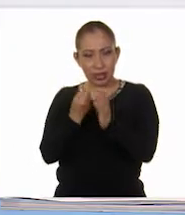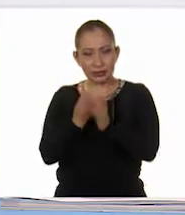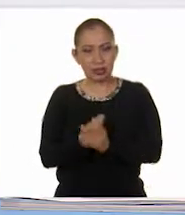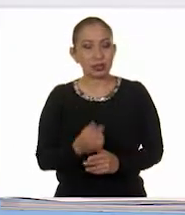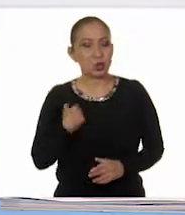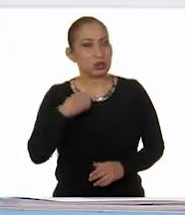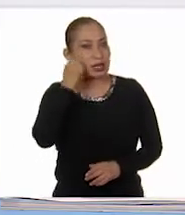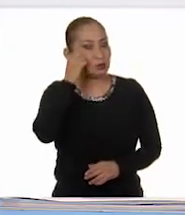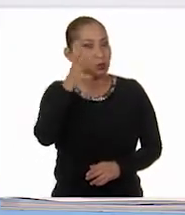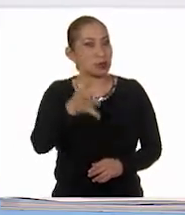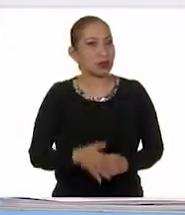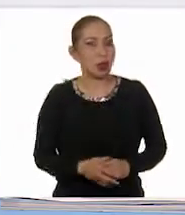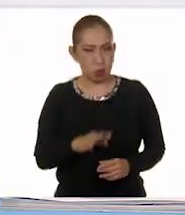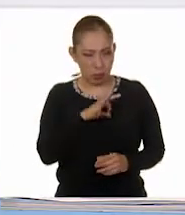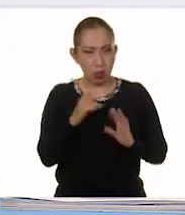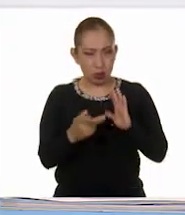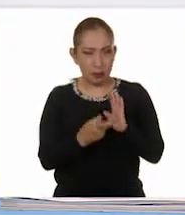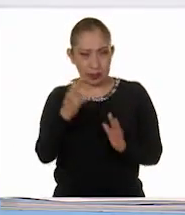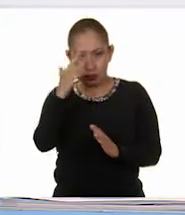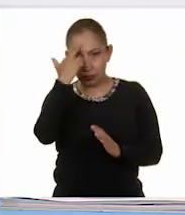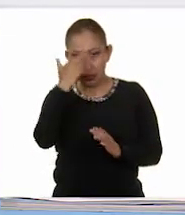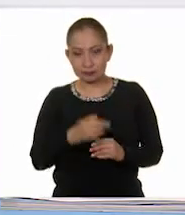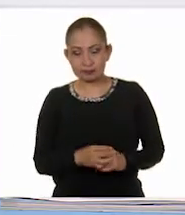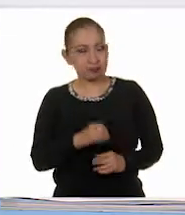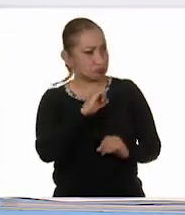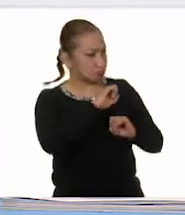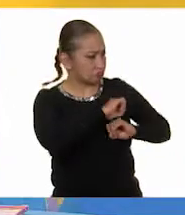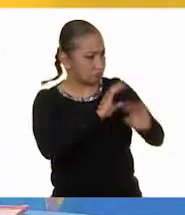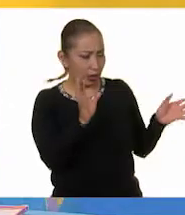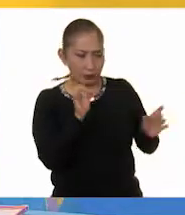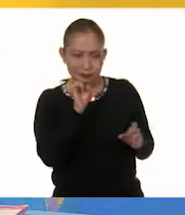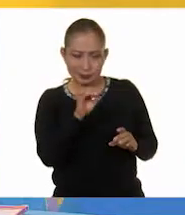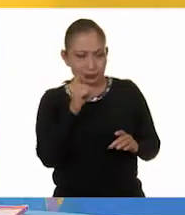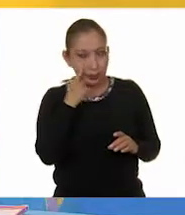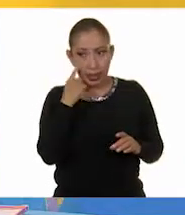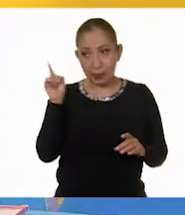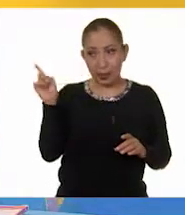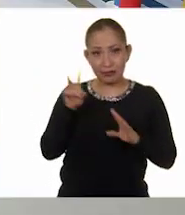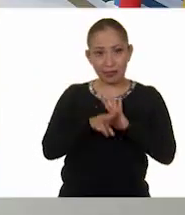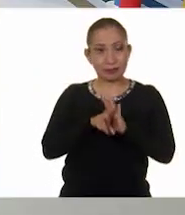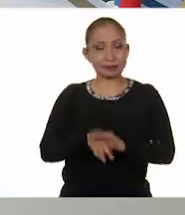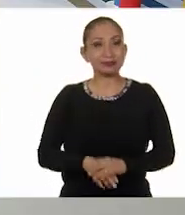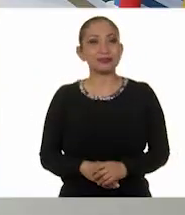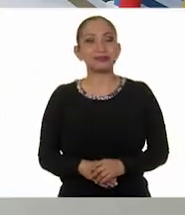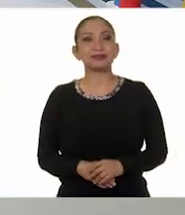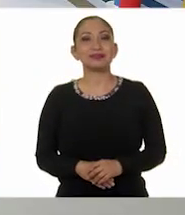no me acuerdo. ¿Lo podemos recordar? Por supuesto, Ale, vamos a ver el siguiente video.